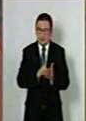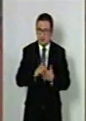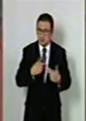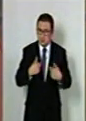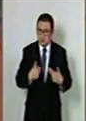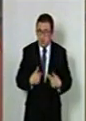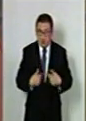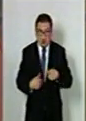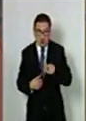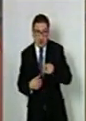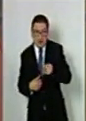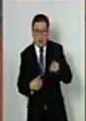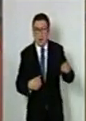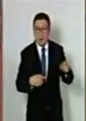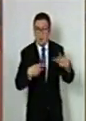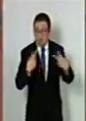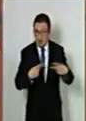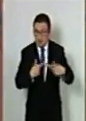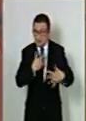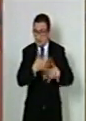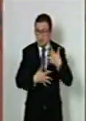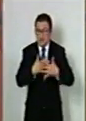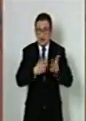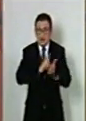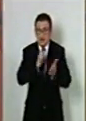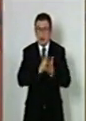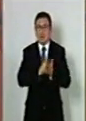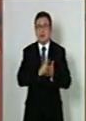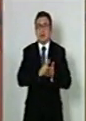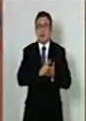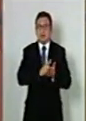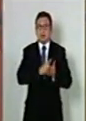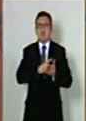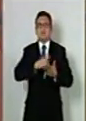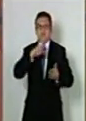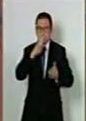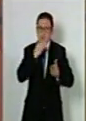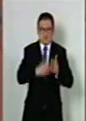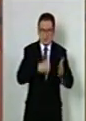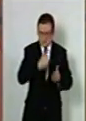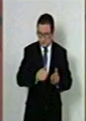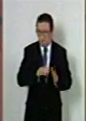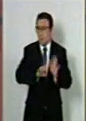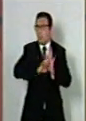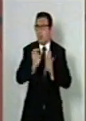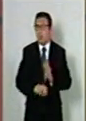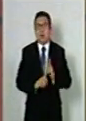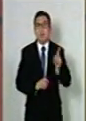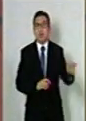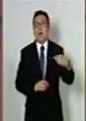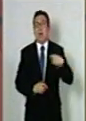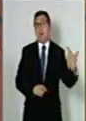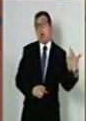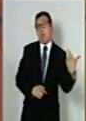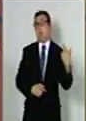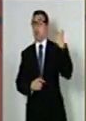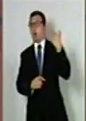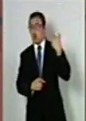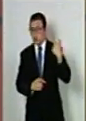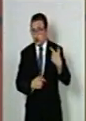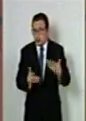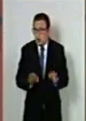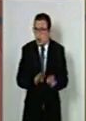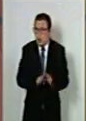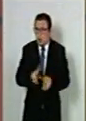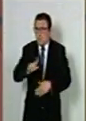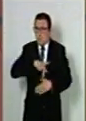los delincuentes? ¿Es que acaso quien me dispara pretendiendo violarme del derecho a